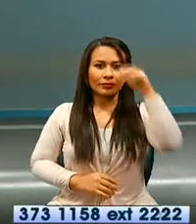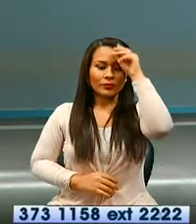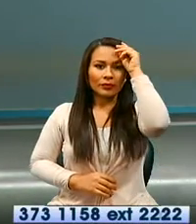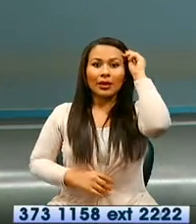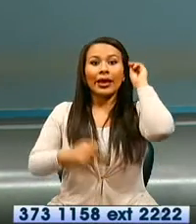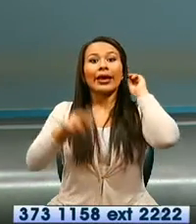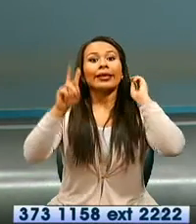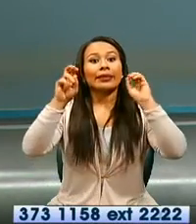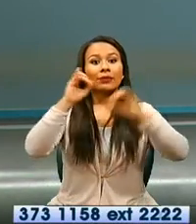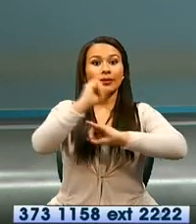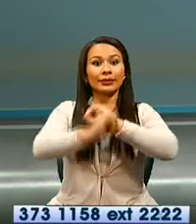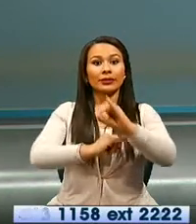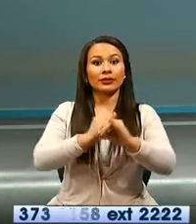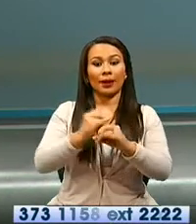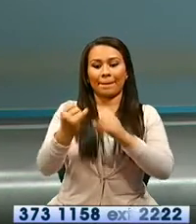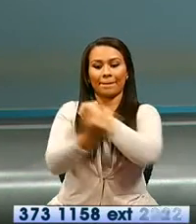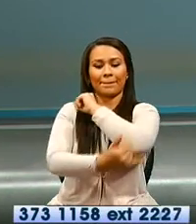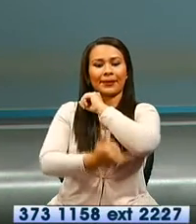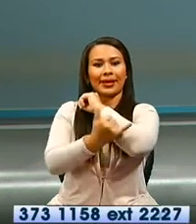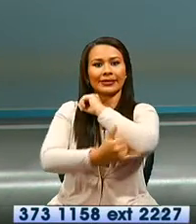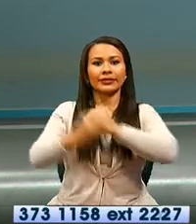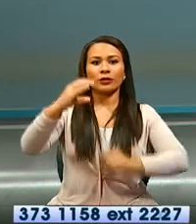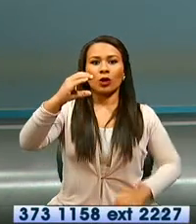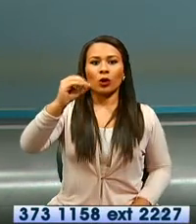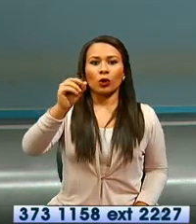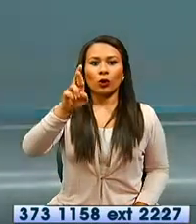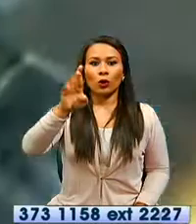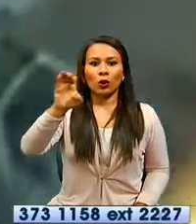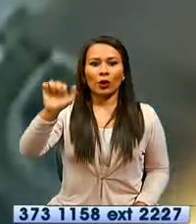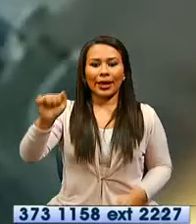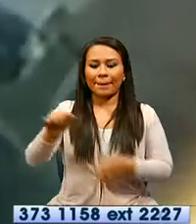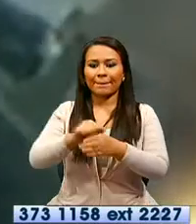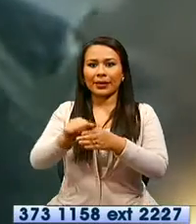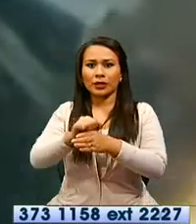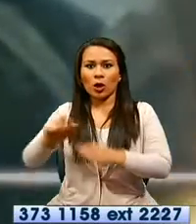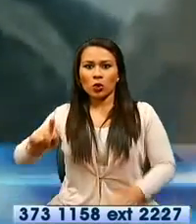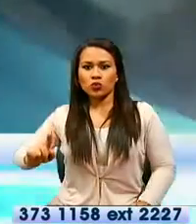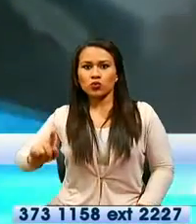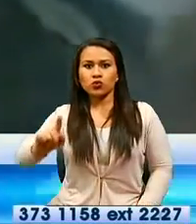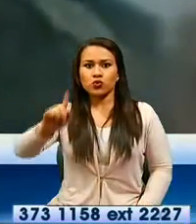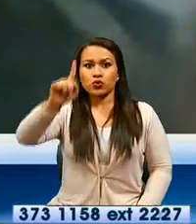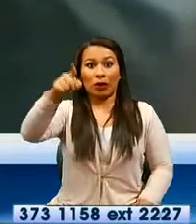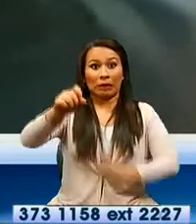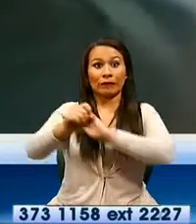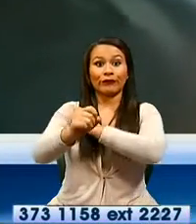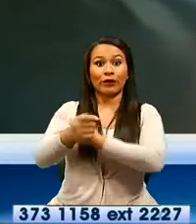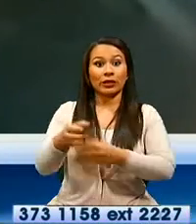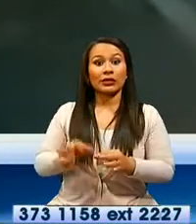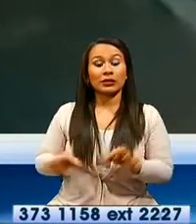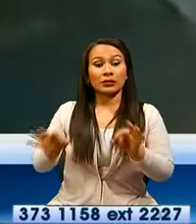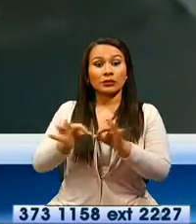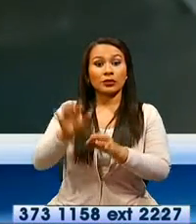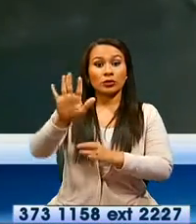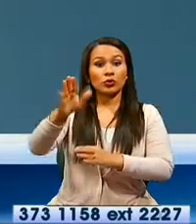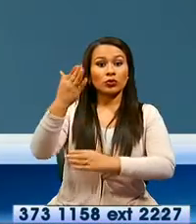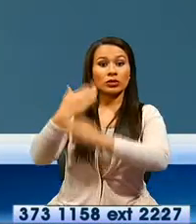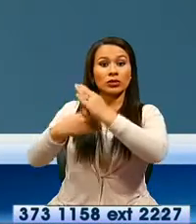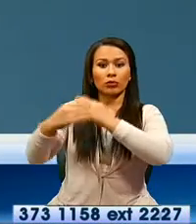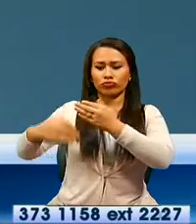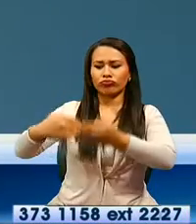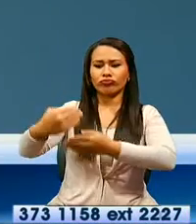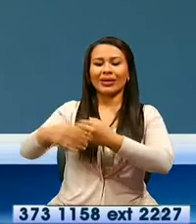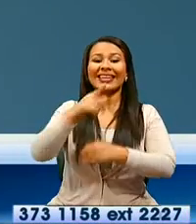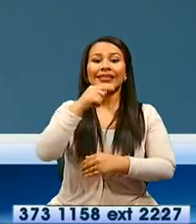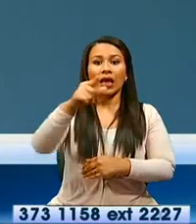En el ámbito internacional, Corea del Norte realizó el ensayo nuclear más potente de su historia. Esta quinta prueba del régimen de Kim